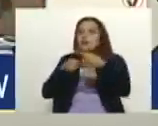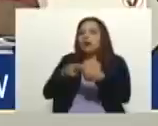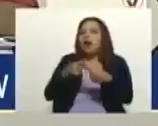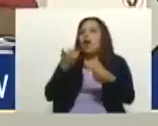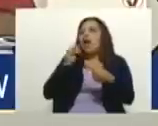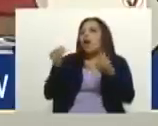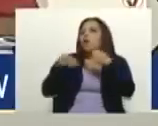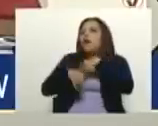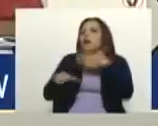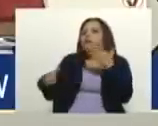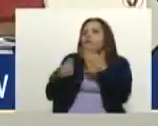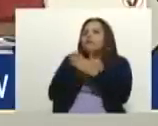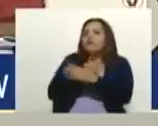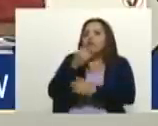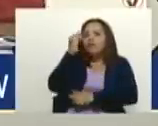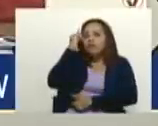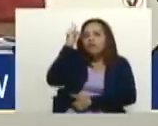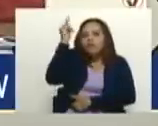conspiración.